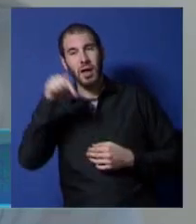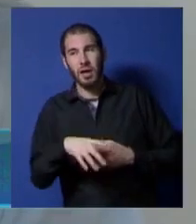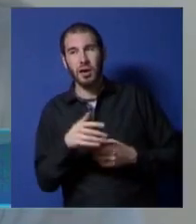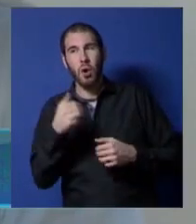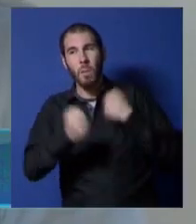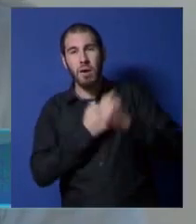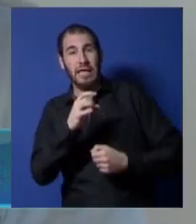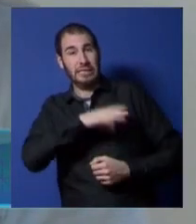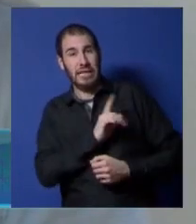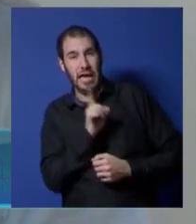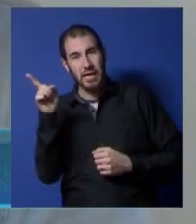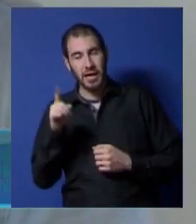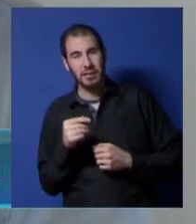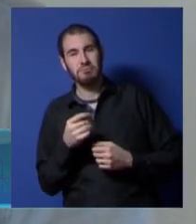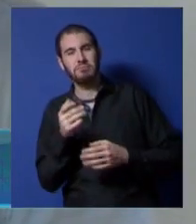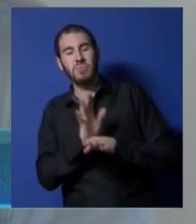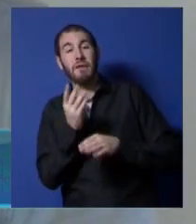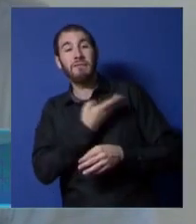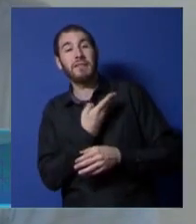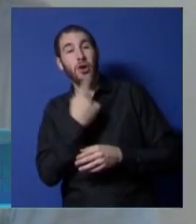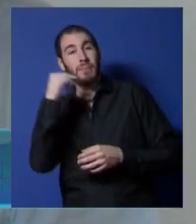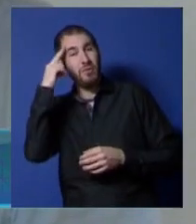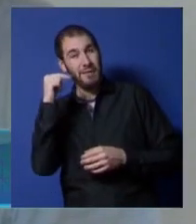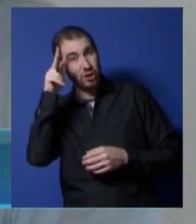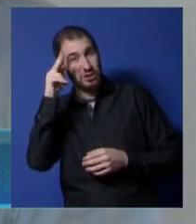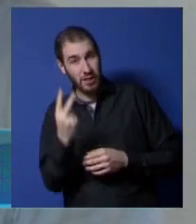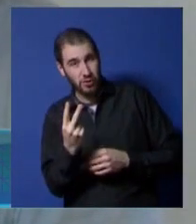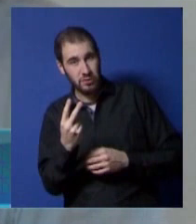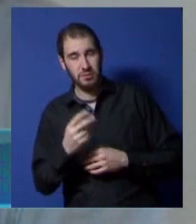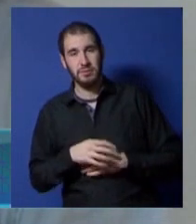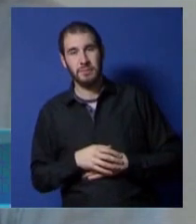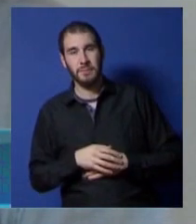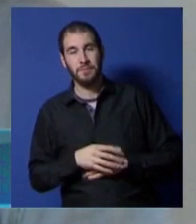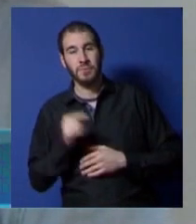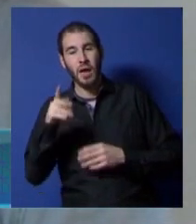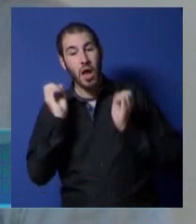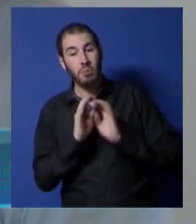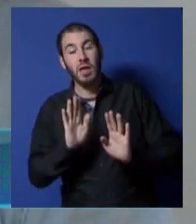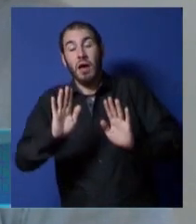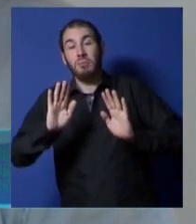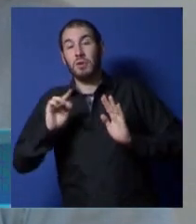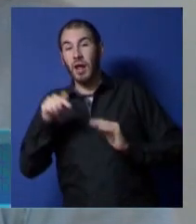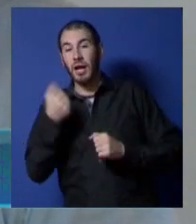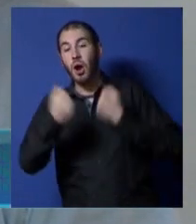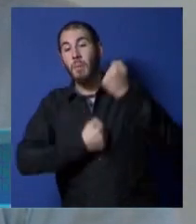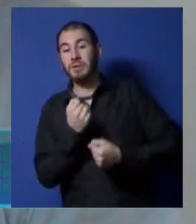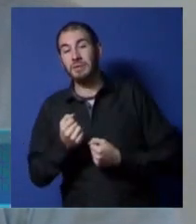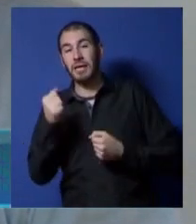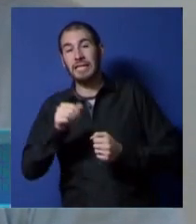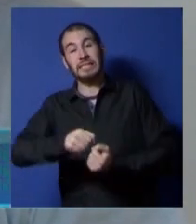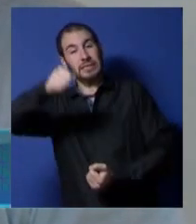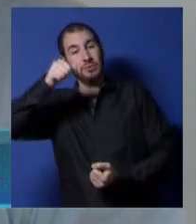estuviese peleando en Chile, a tal punto que en febrero de 1982 surgió la posibilidad de combatir por un